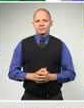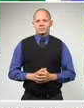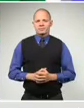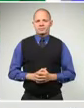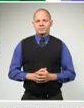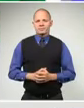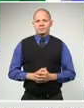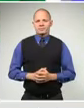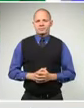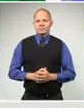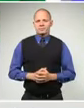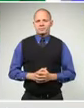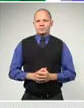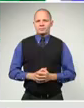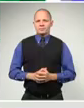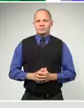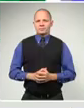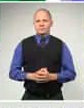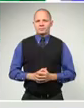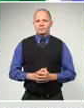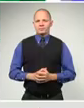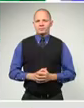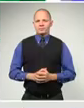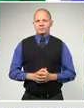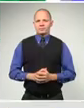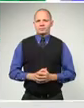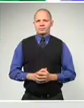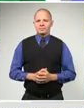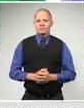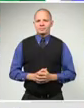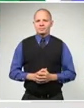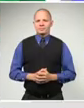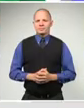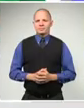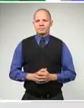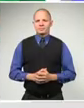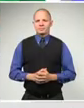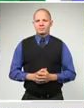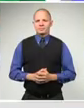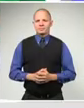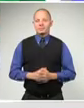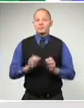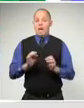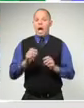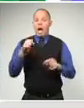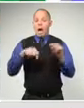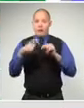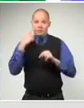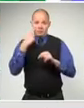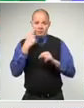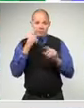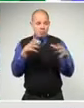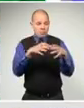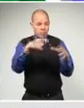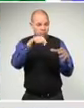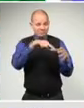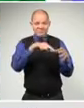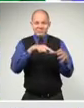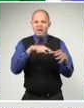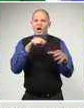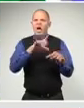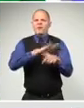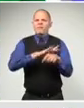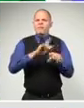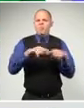Ayer y hoy en la mañana se trabaja para precisar la fuente de infección de 18